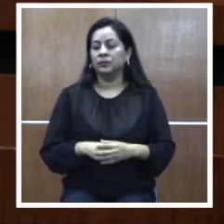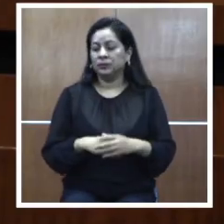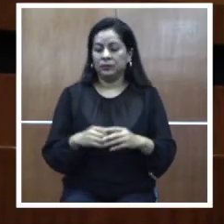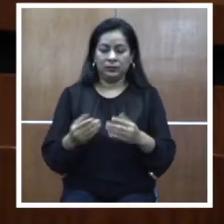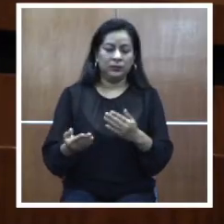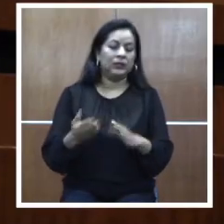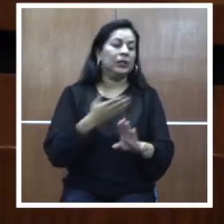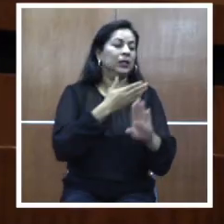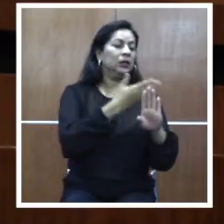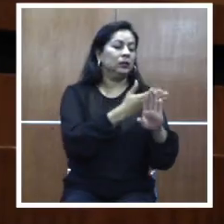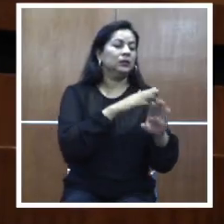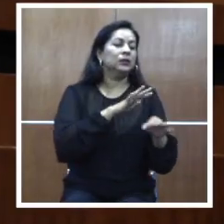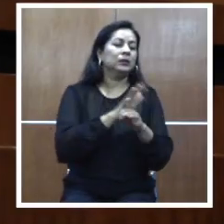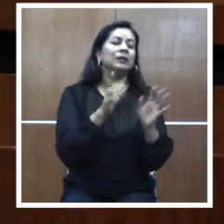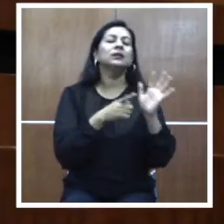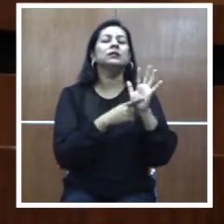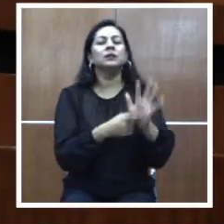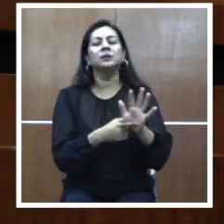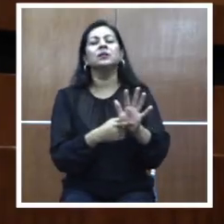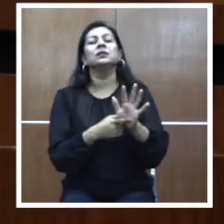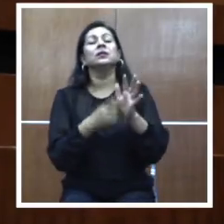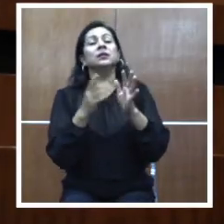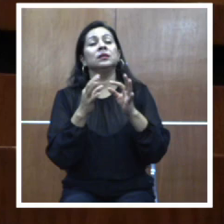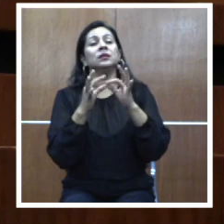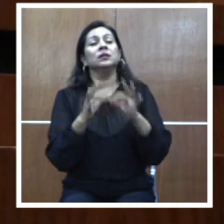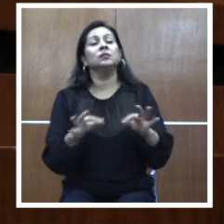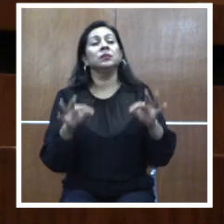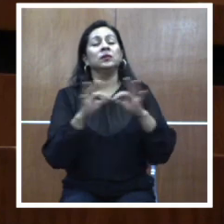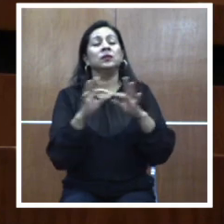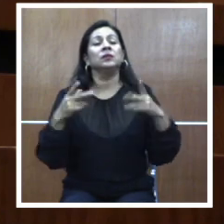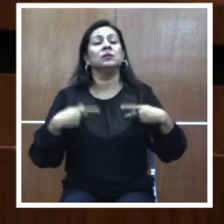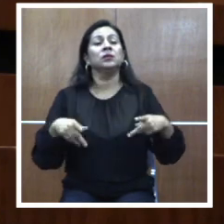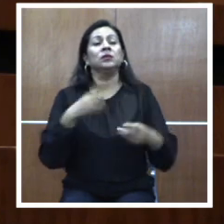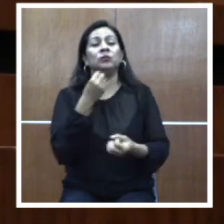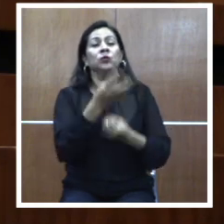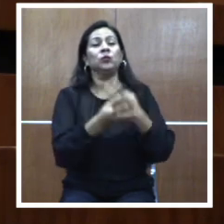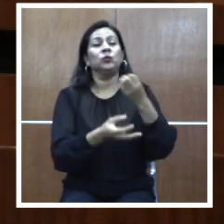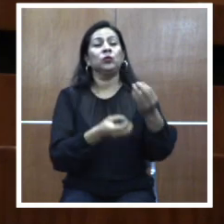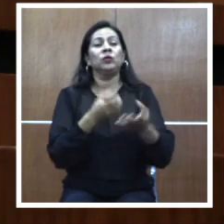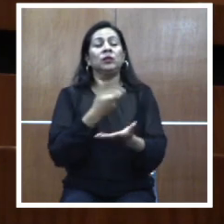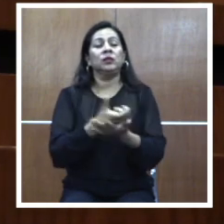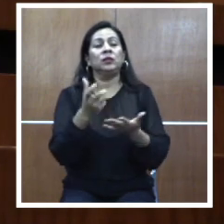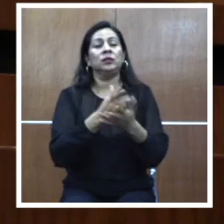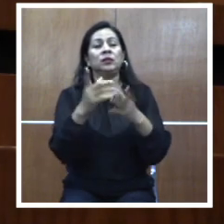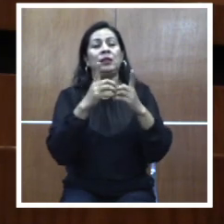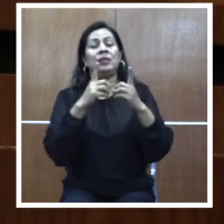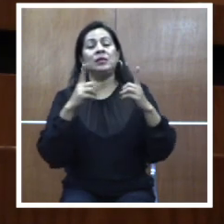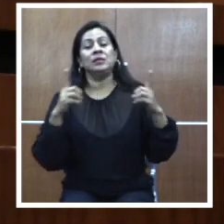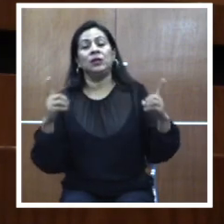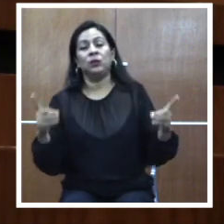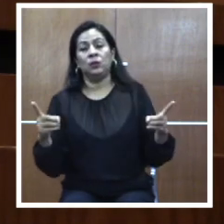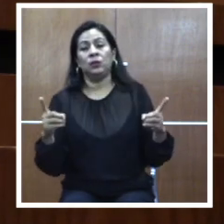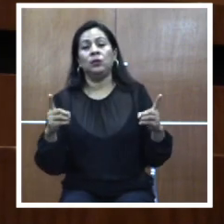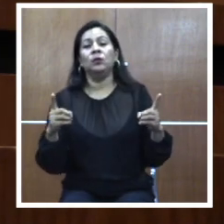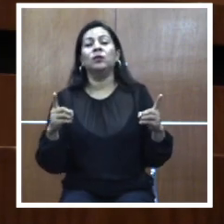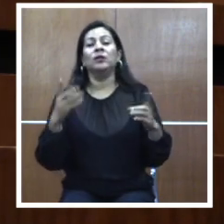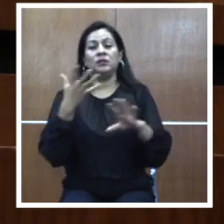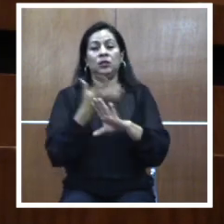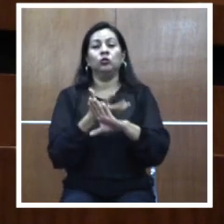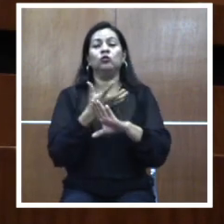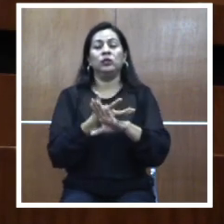contra de quienes han demostrado ser un pilar fundamental que contribuye a la economía y al desarrollo de la Unión